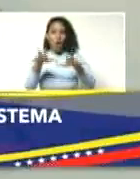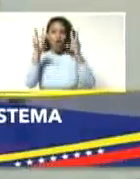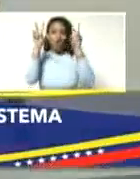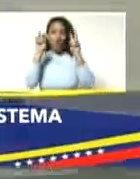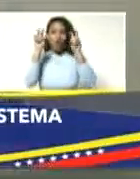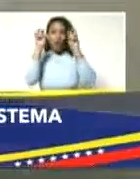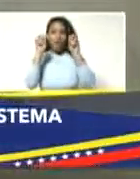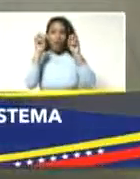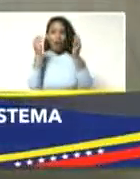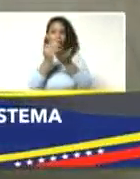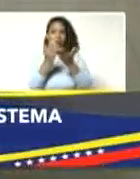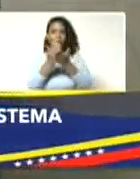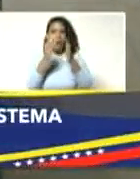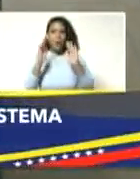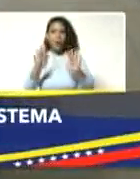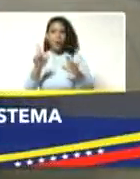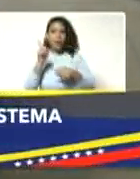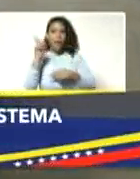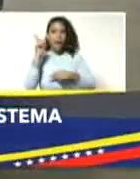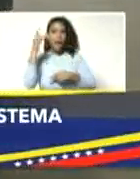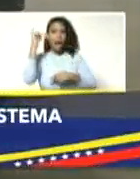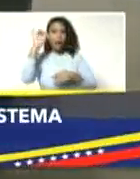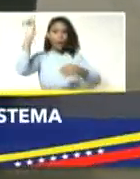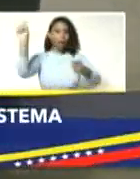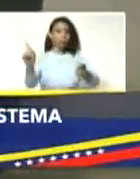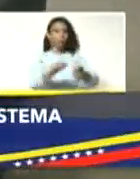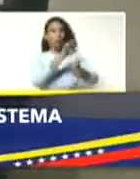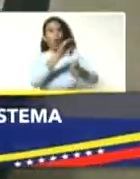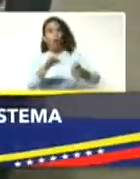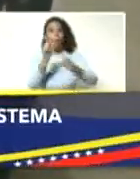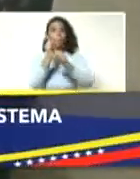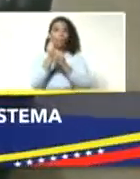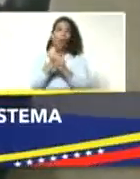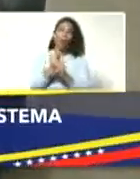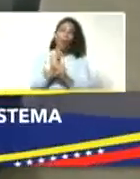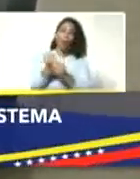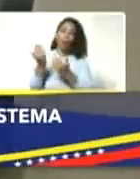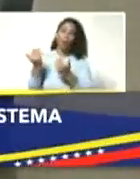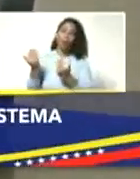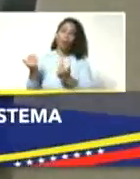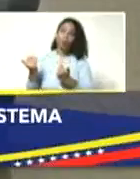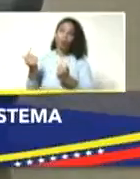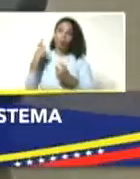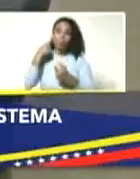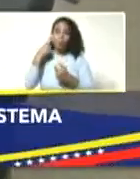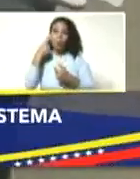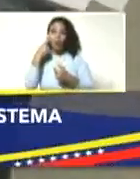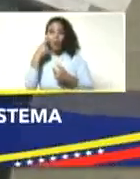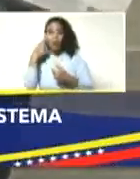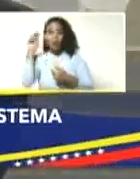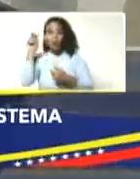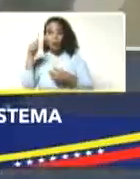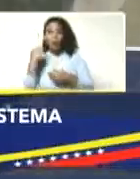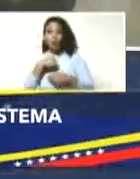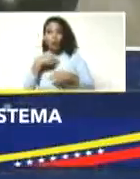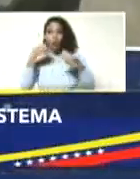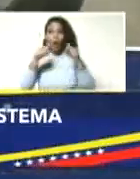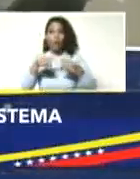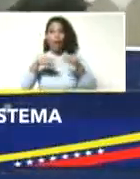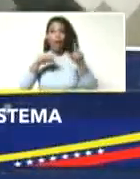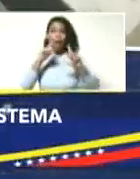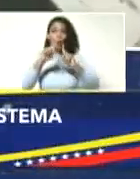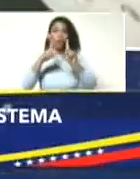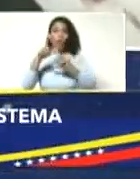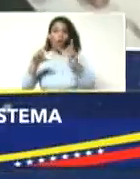la nueva escuela. Y allá están los músicos esperando, ¿vale? Para deleitarnos. Aquí estamos, pues, en el laboratorio